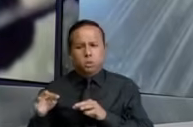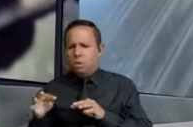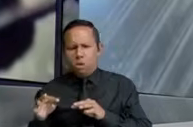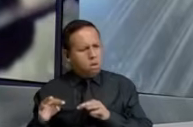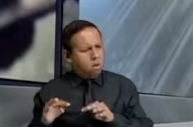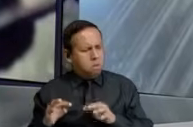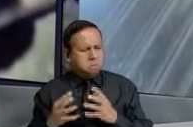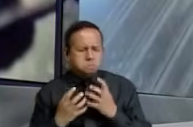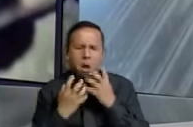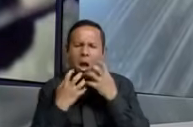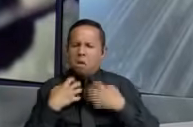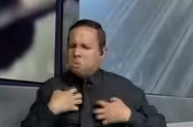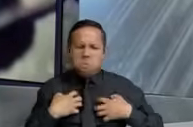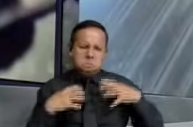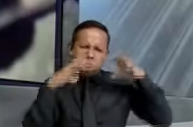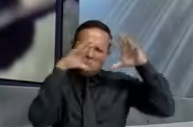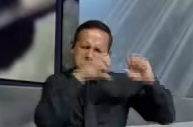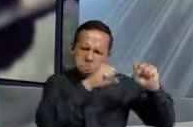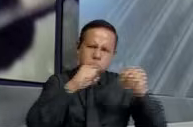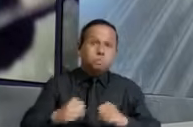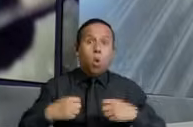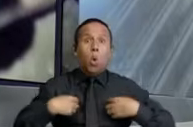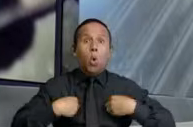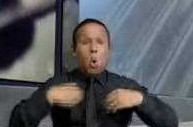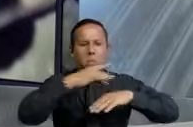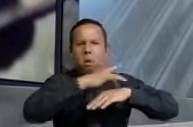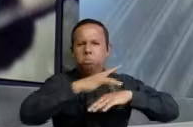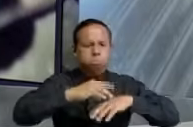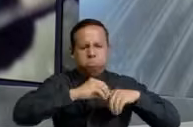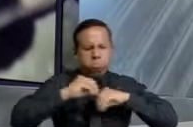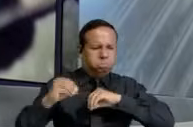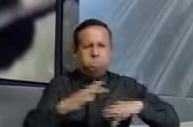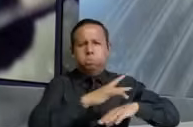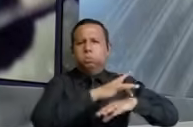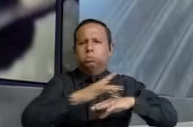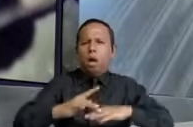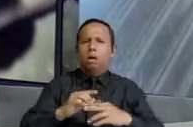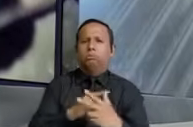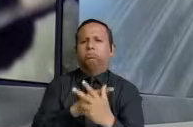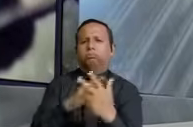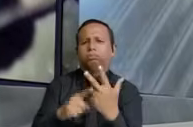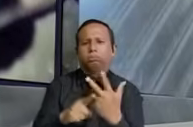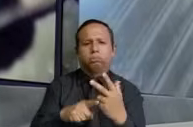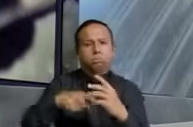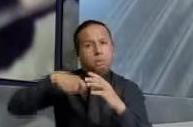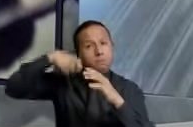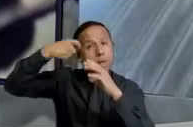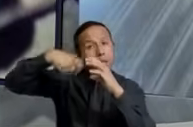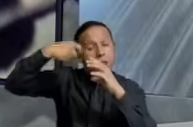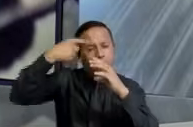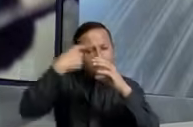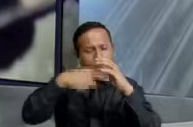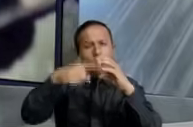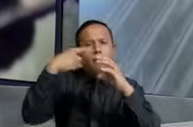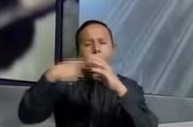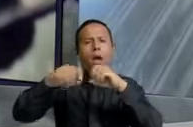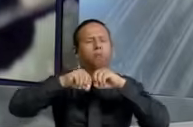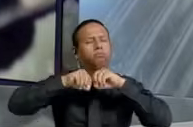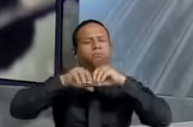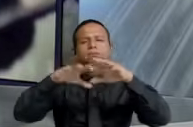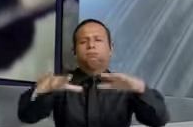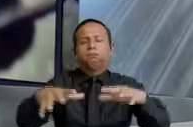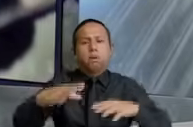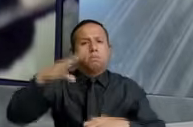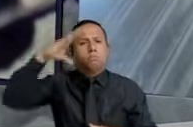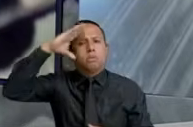desnudó En media calle en yaguachi provincia del guayas el hecho fue captado en video y las imágenes se viralizaron rápidamente la policía no